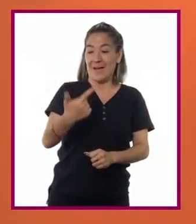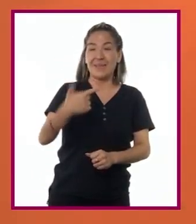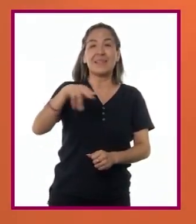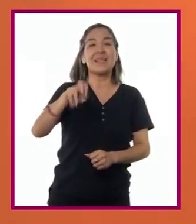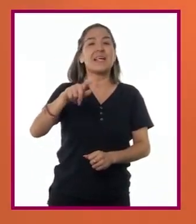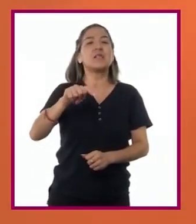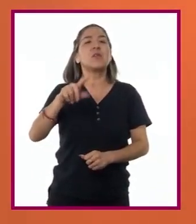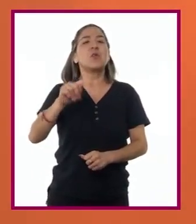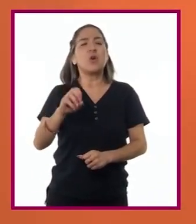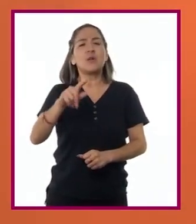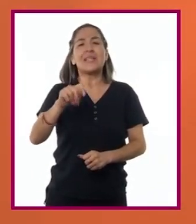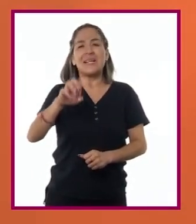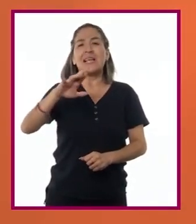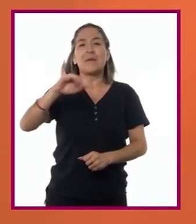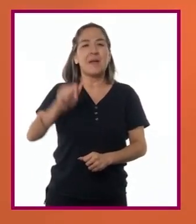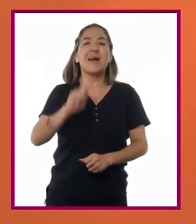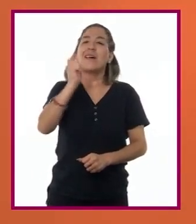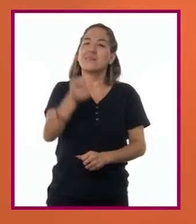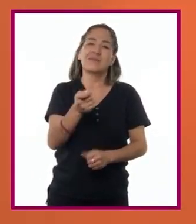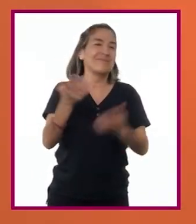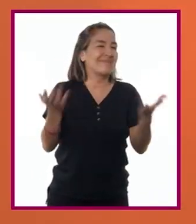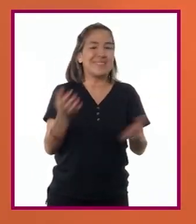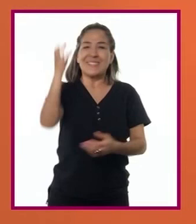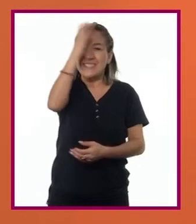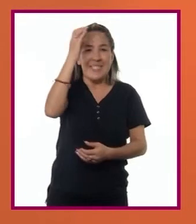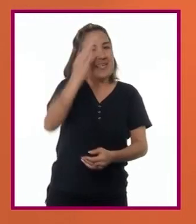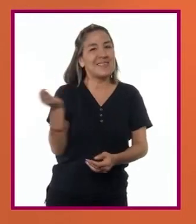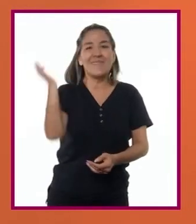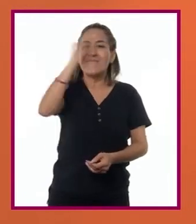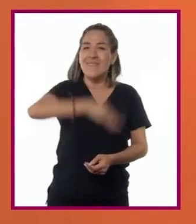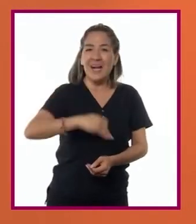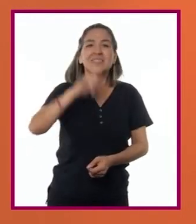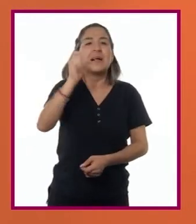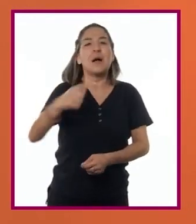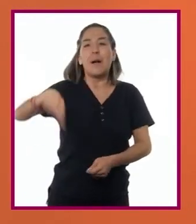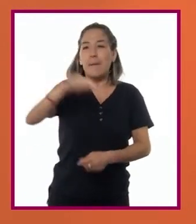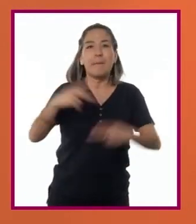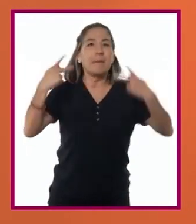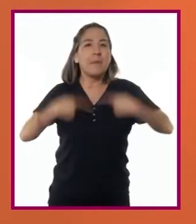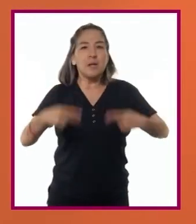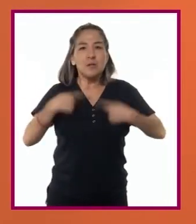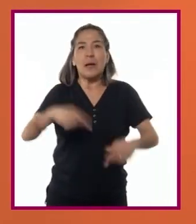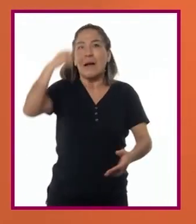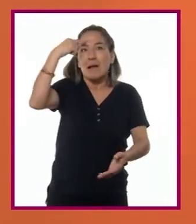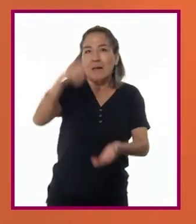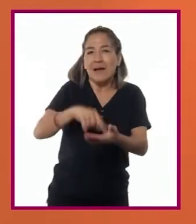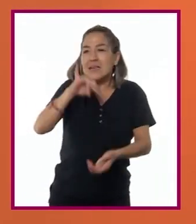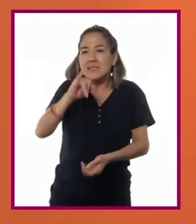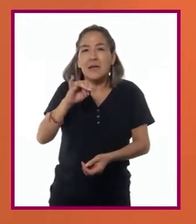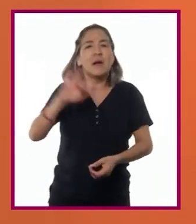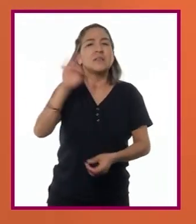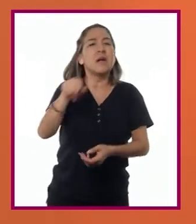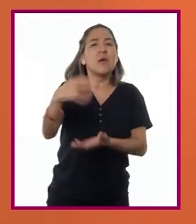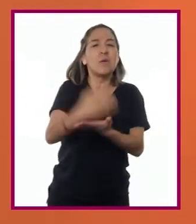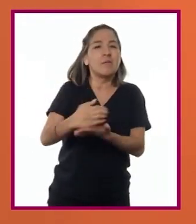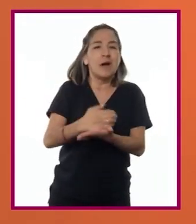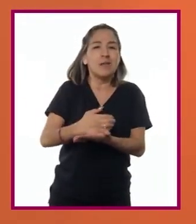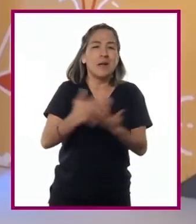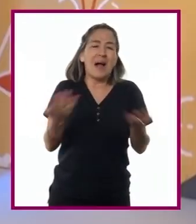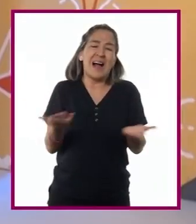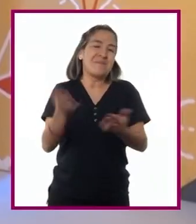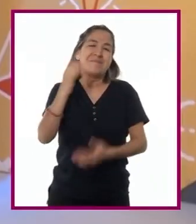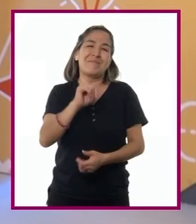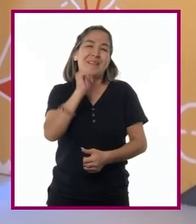se trata de una pseudociencia. Supongo que las personas recurren a ella porque si no cura, no hace